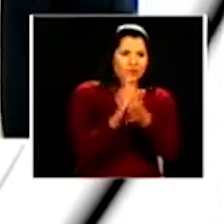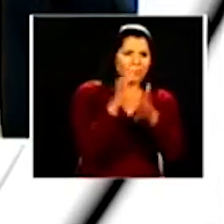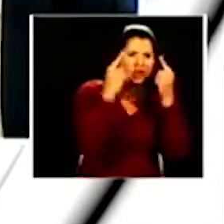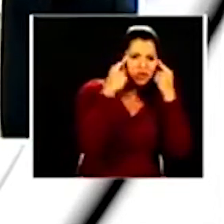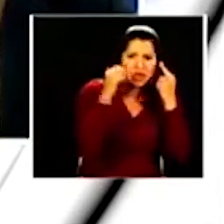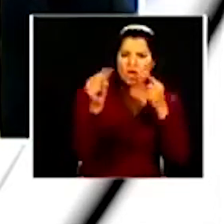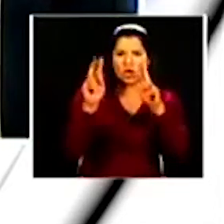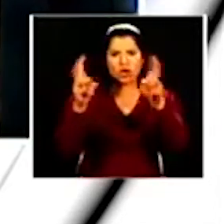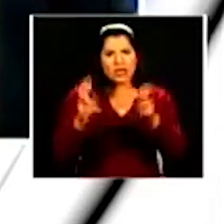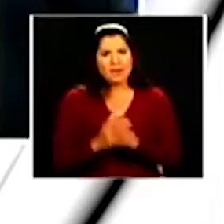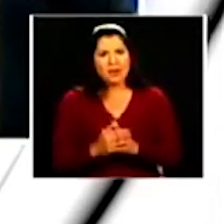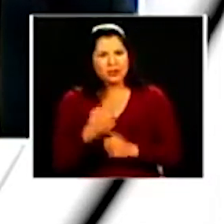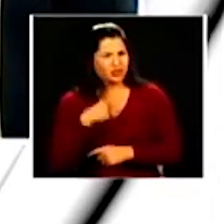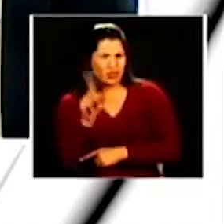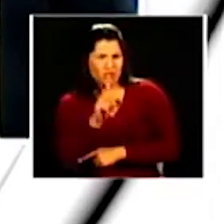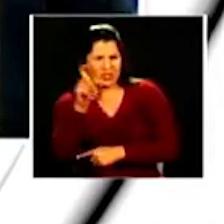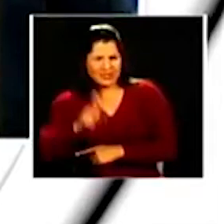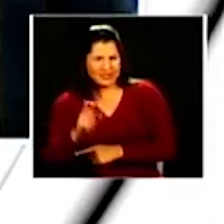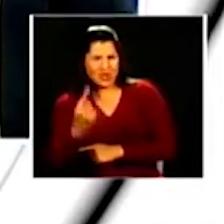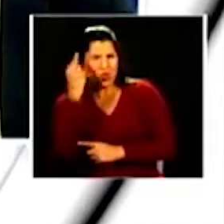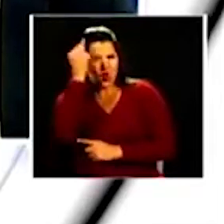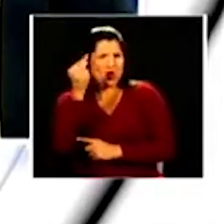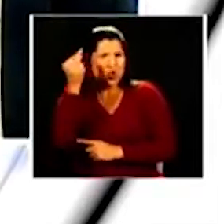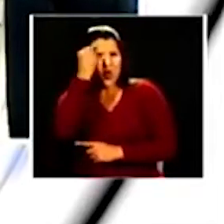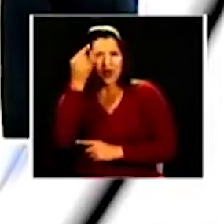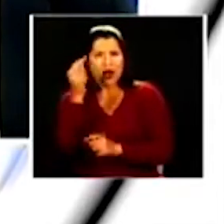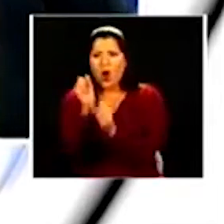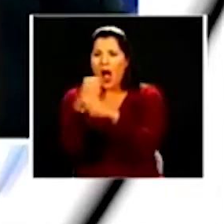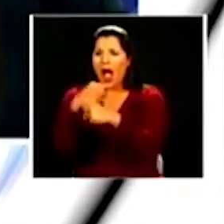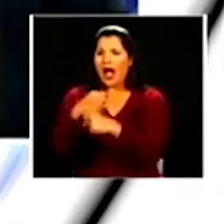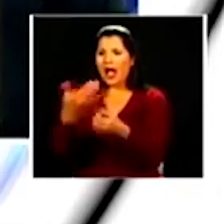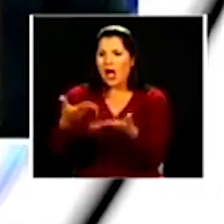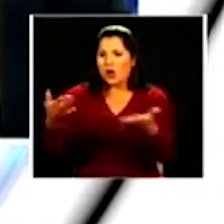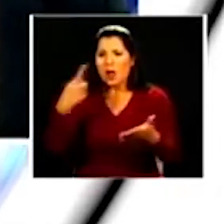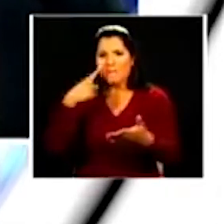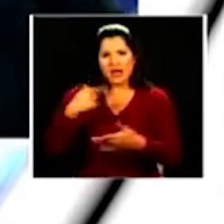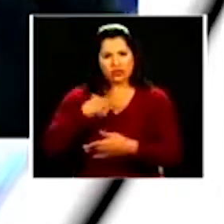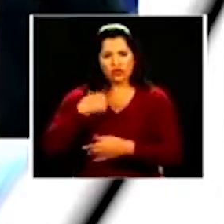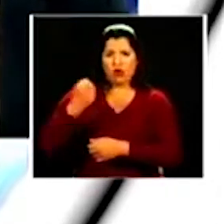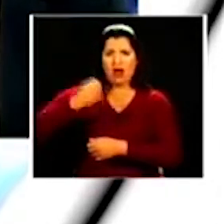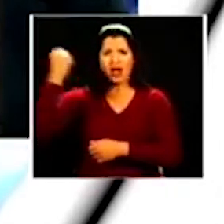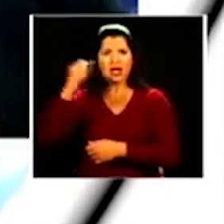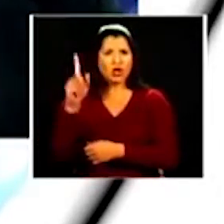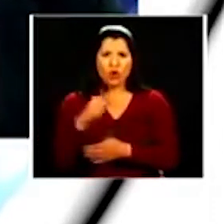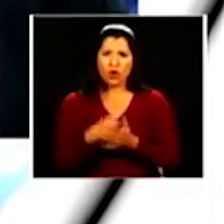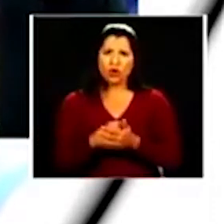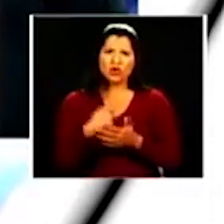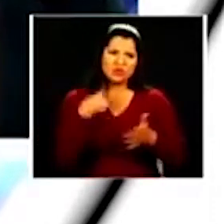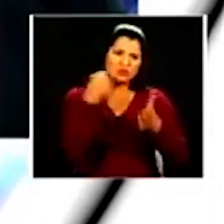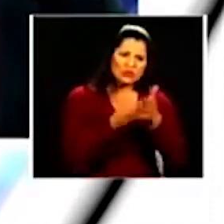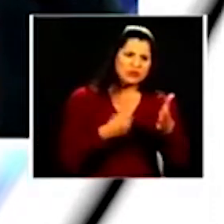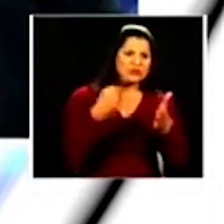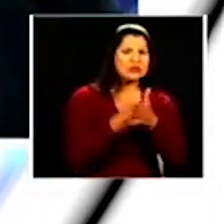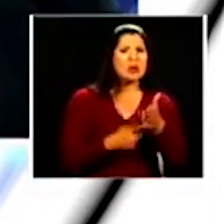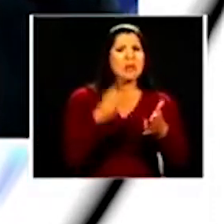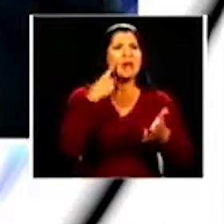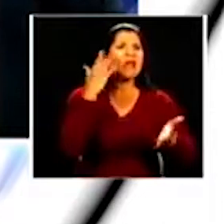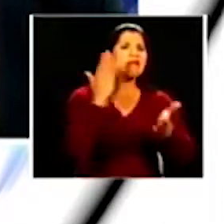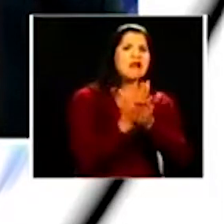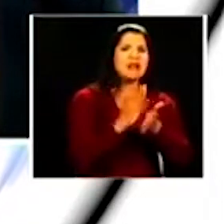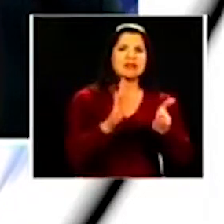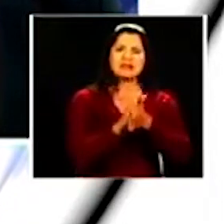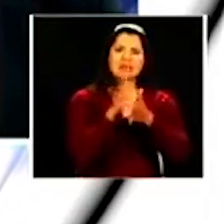no necesito que un gobierno ande haciendo cosas para yo ganar esta campaña, bien que me ha costado luchar contra el cemento, contra muchas otras cosas para hoy estar aquí, y